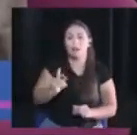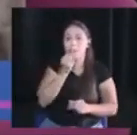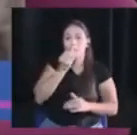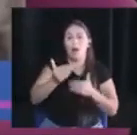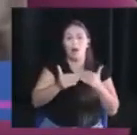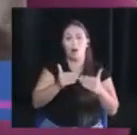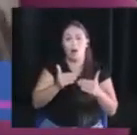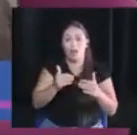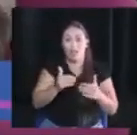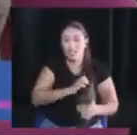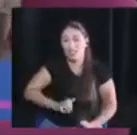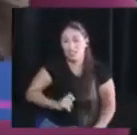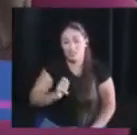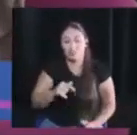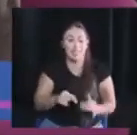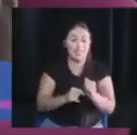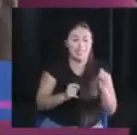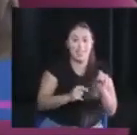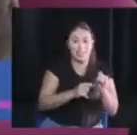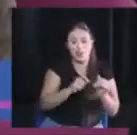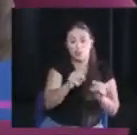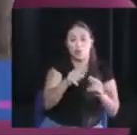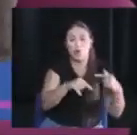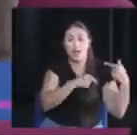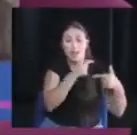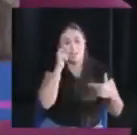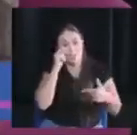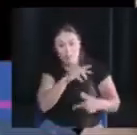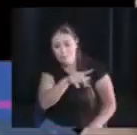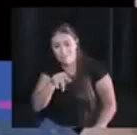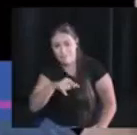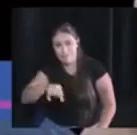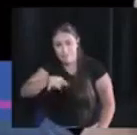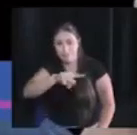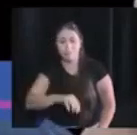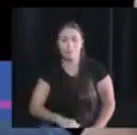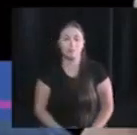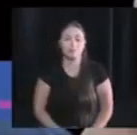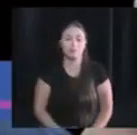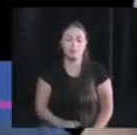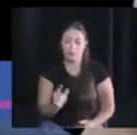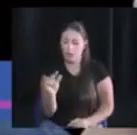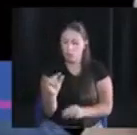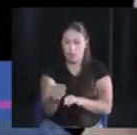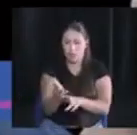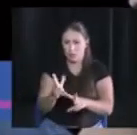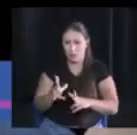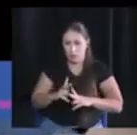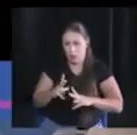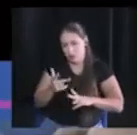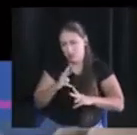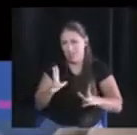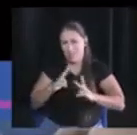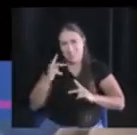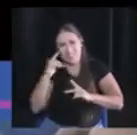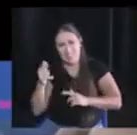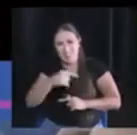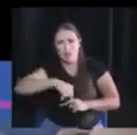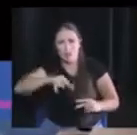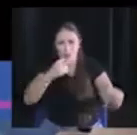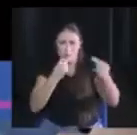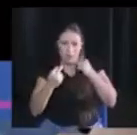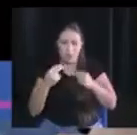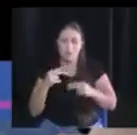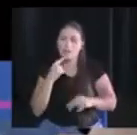a las izquierdas, a tu generación. Rodrigo, me dijiste hace un ratito, o nos dijiste hace un ratito, que era el